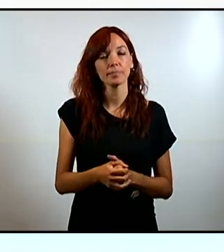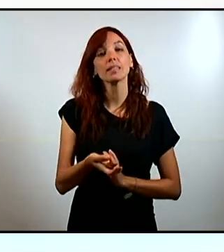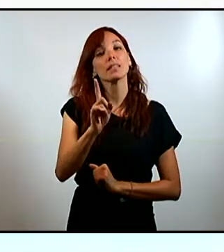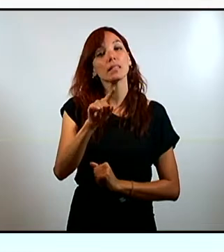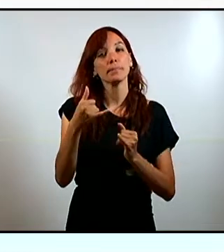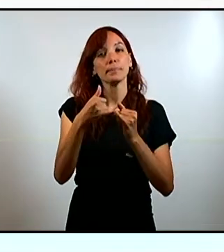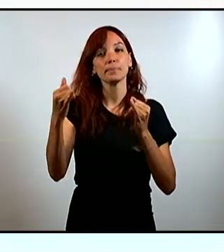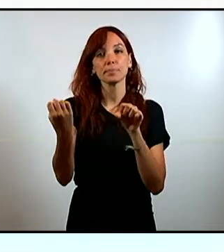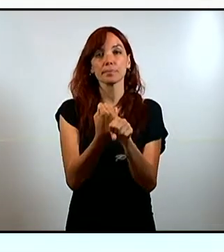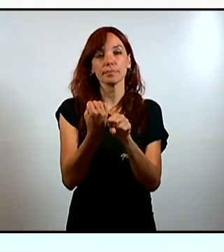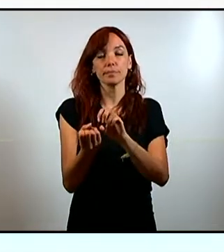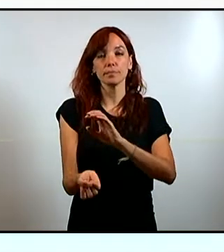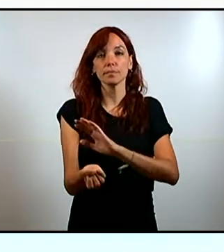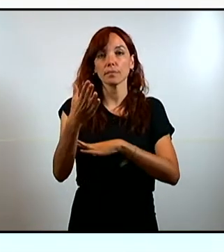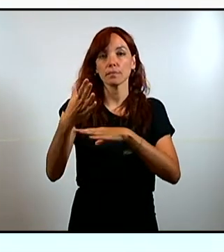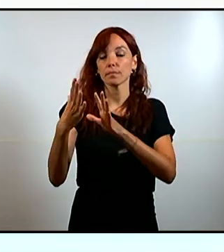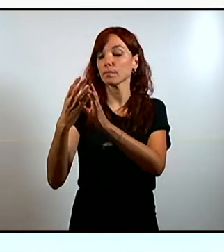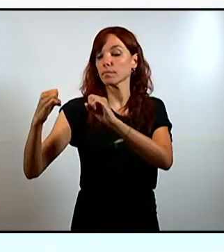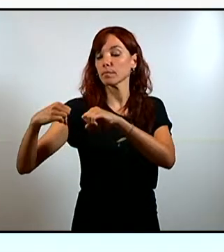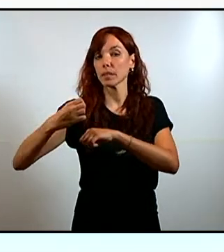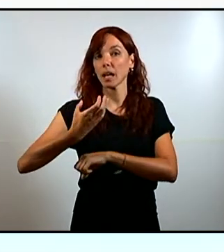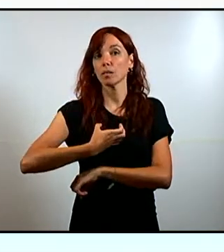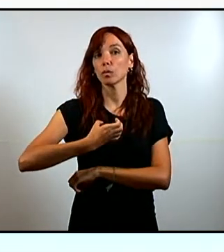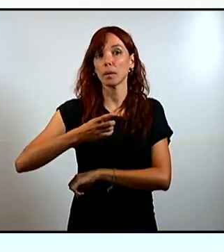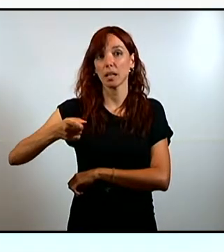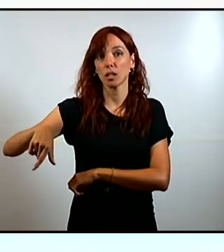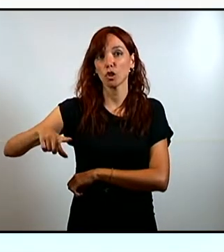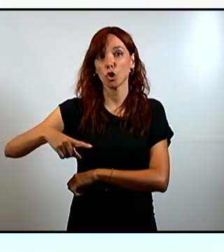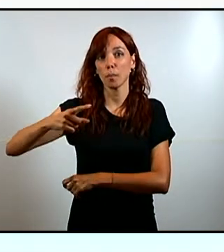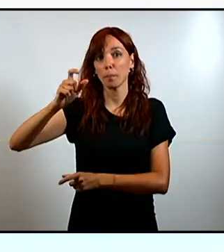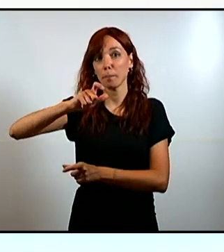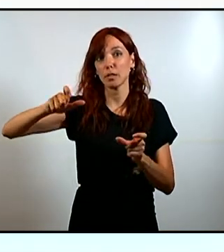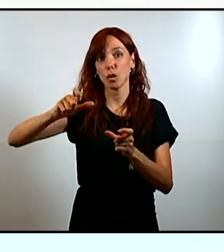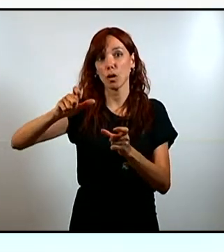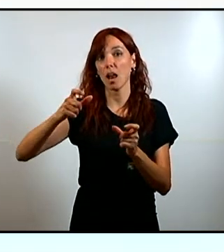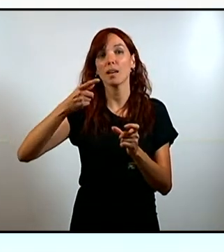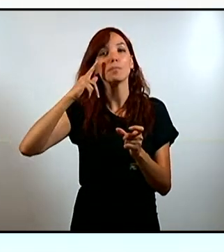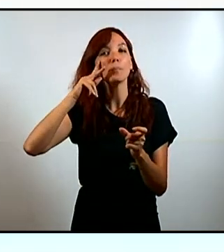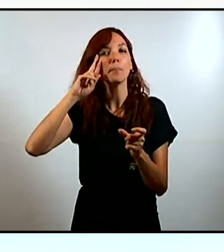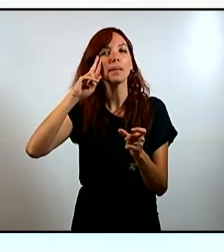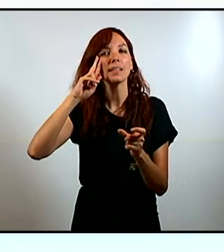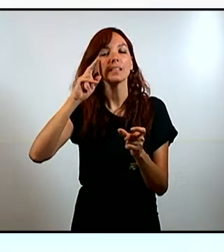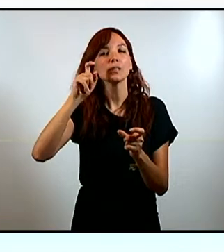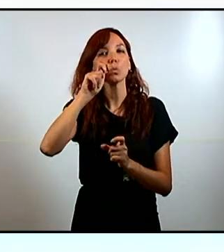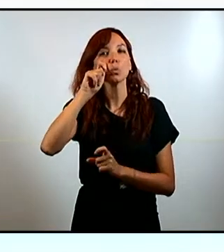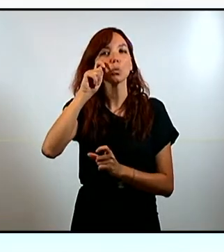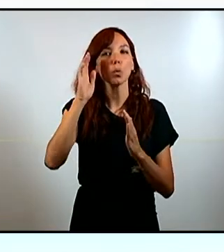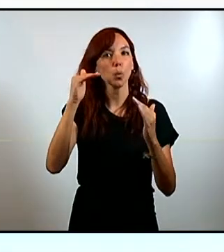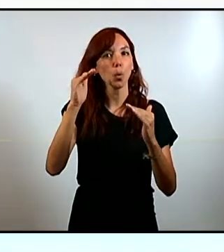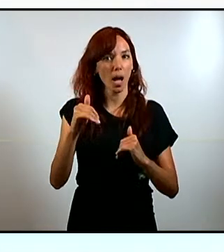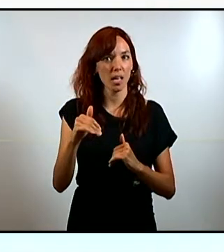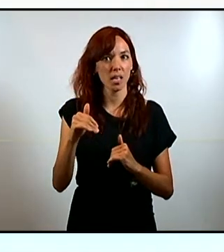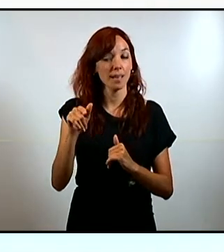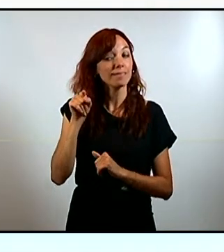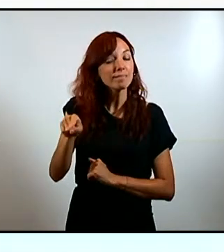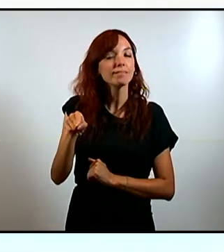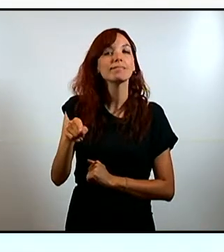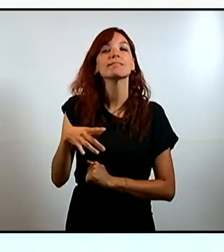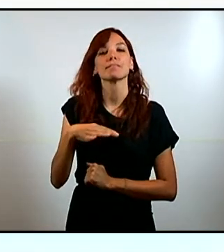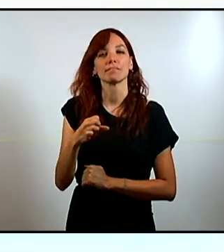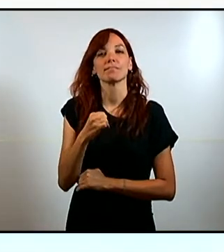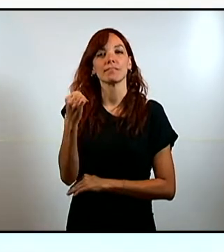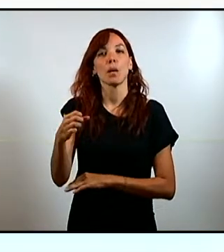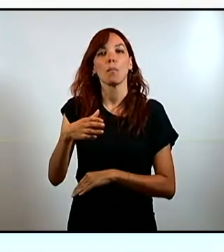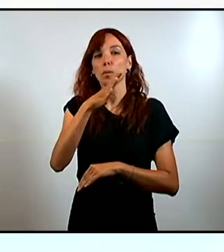línea de trabajo con aquellos ayuntamientos que carecen de personal especializado en turismo y que desconocen cómo poner